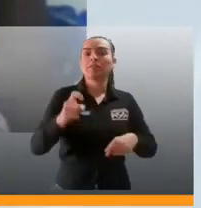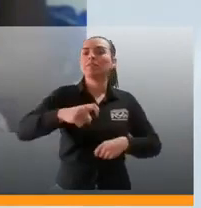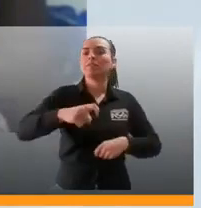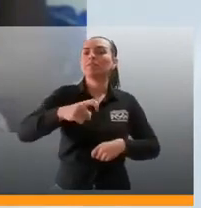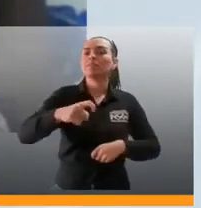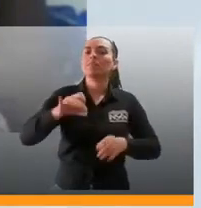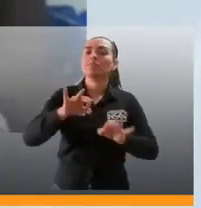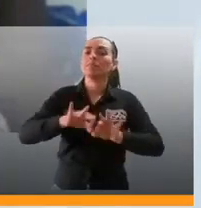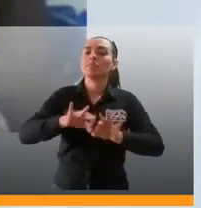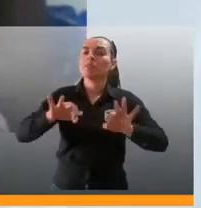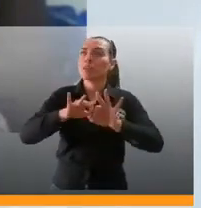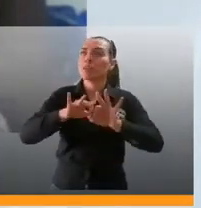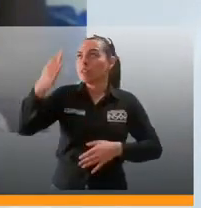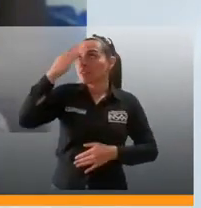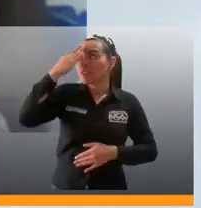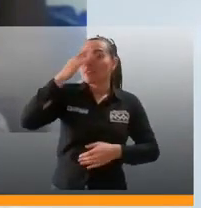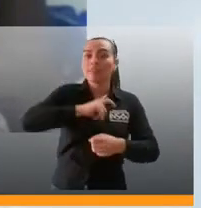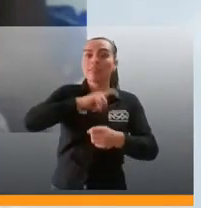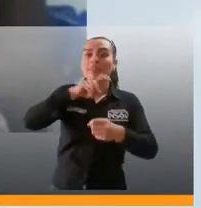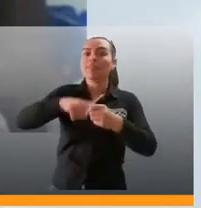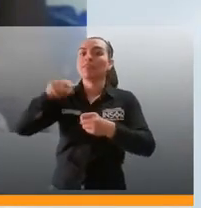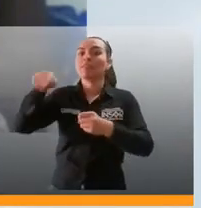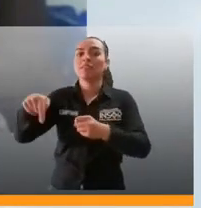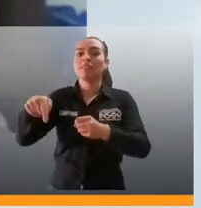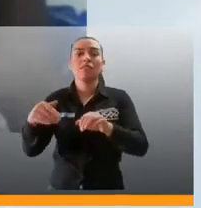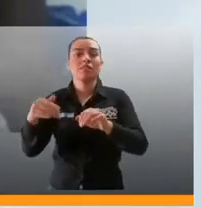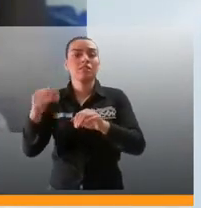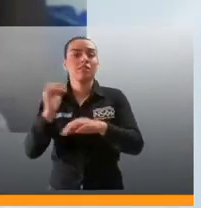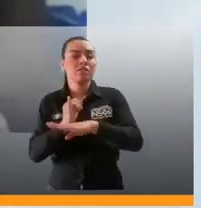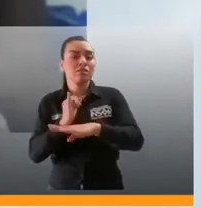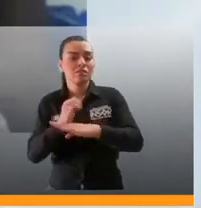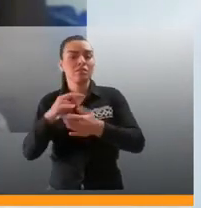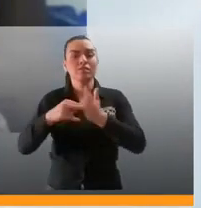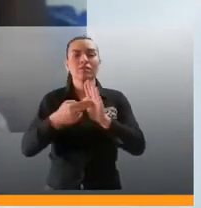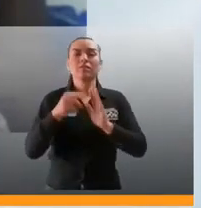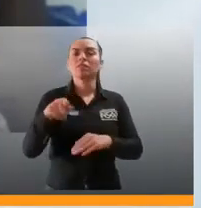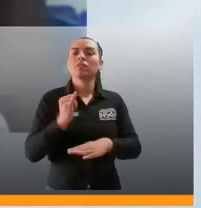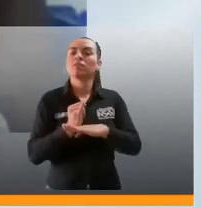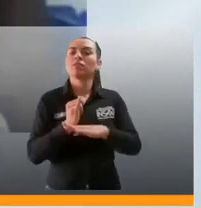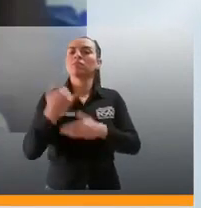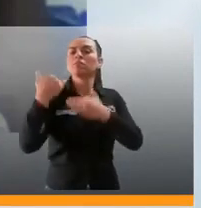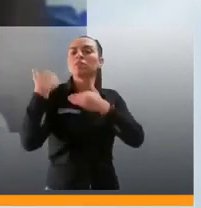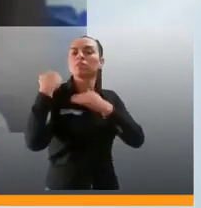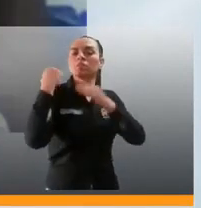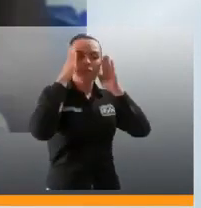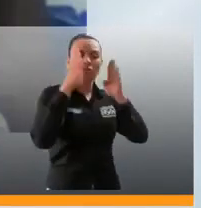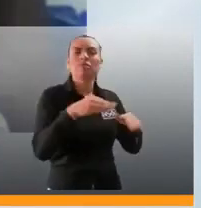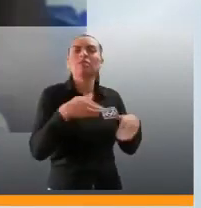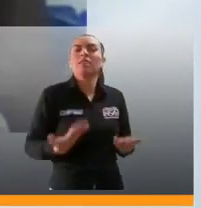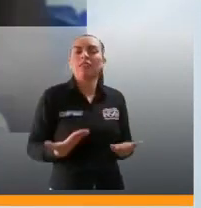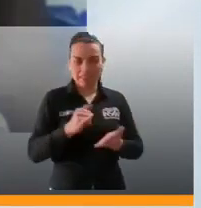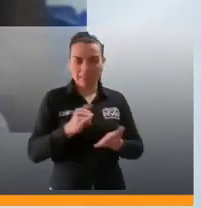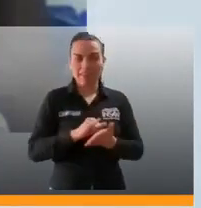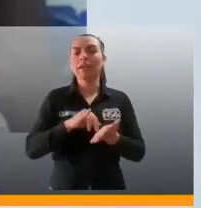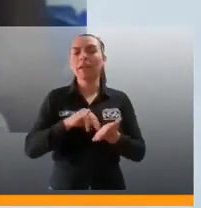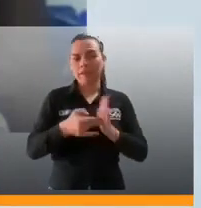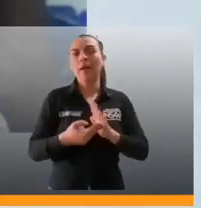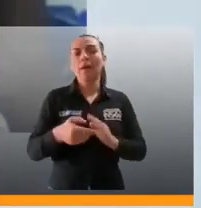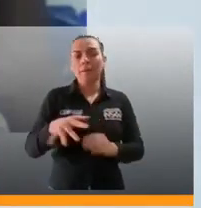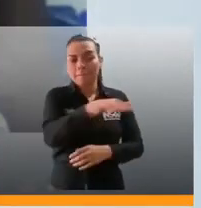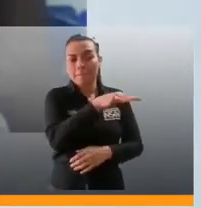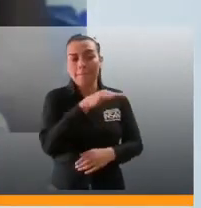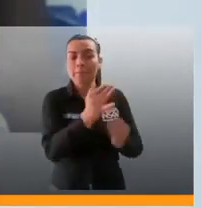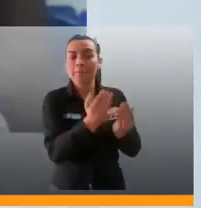están vinculados a una institucionalidad, a una misionalidad, y que de ellos también depende pues